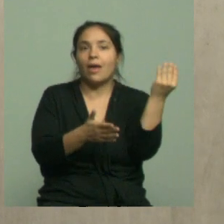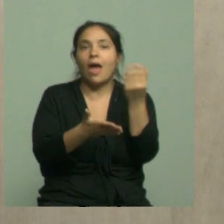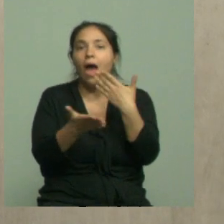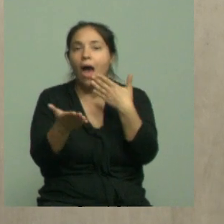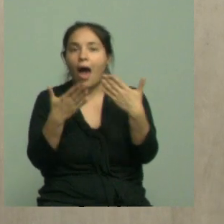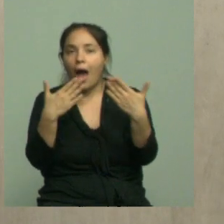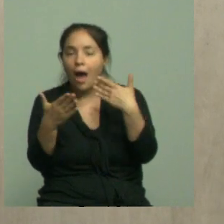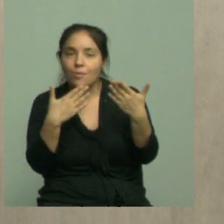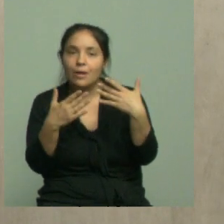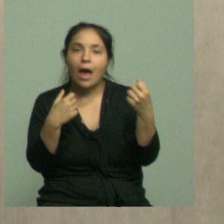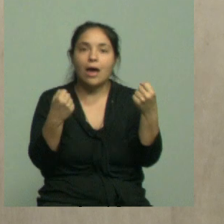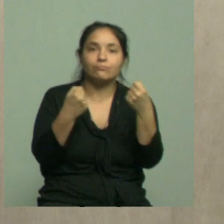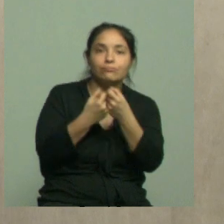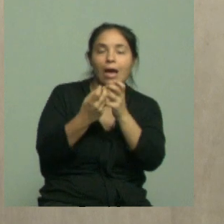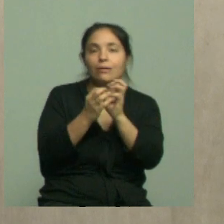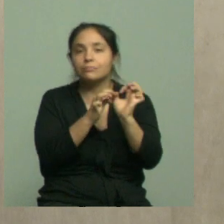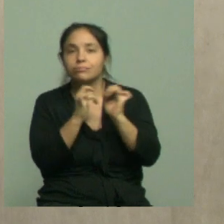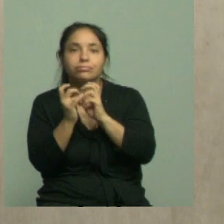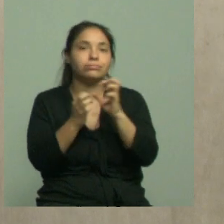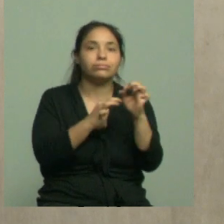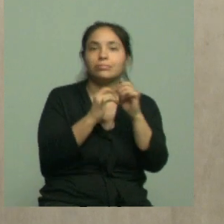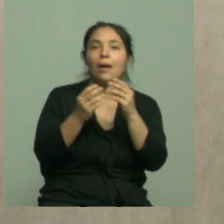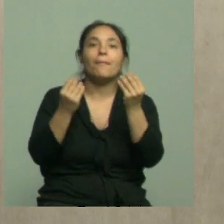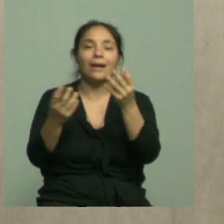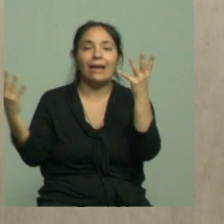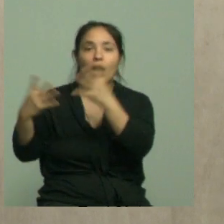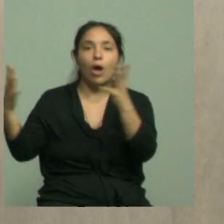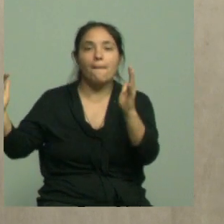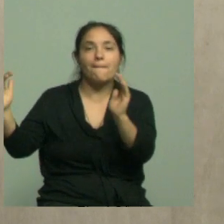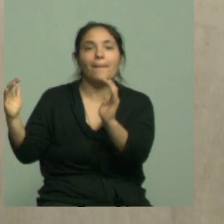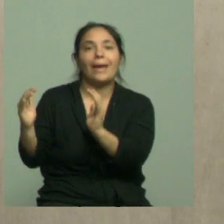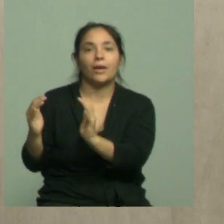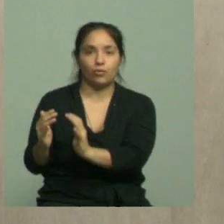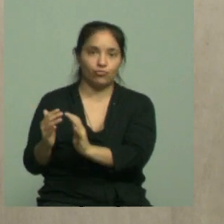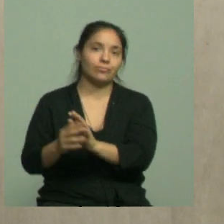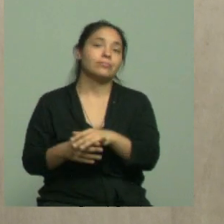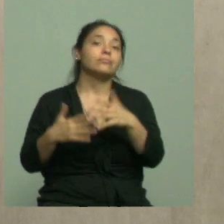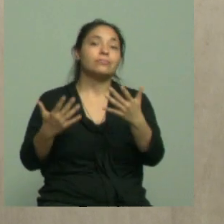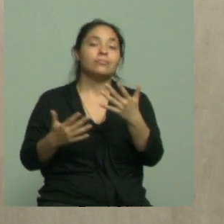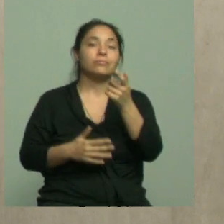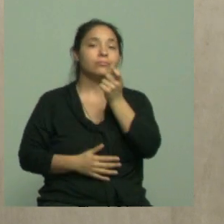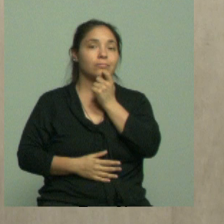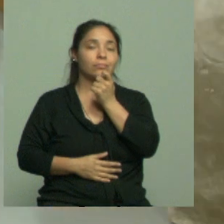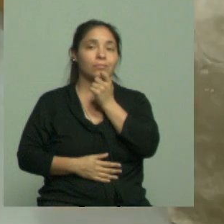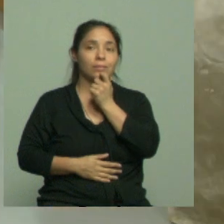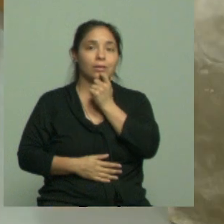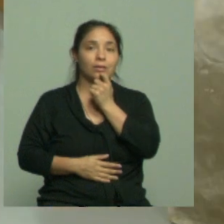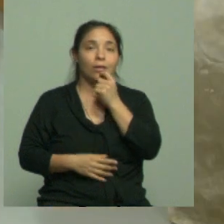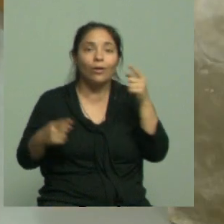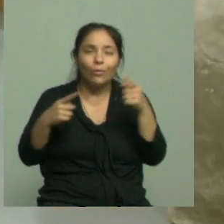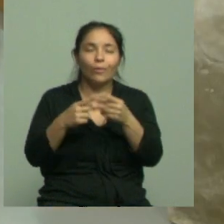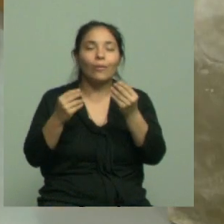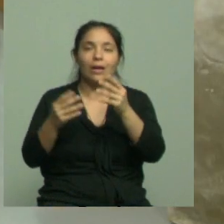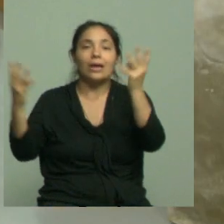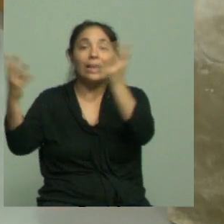relación a poder bajar la efervescencia de este conflicto. Lo hablábamos hace un par de semanas, que por ahí uno imagina que van a tratar de bajar un poco este conflicto